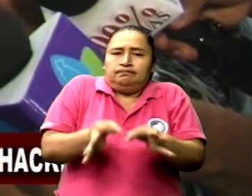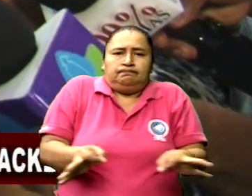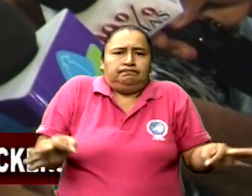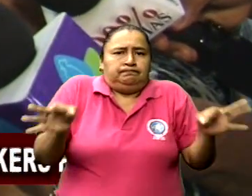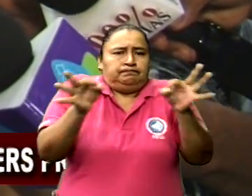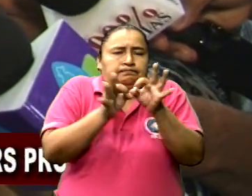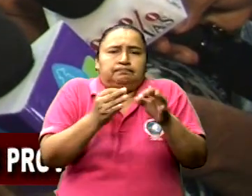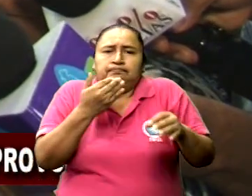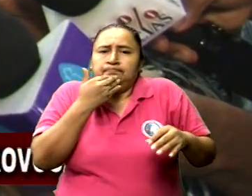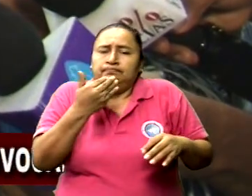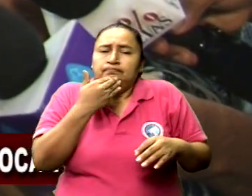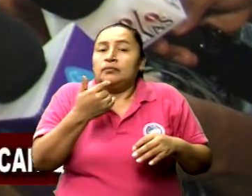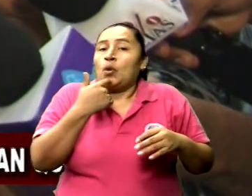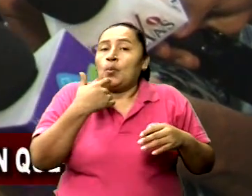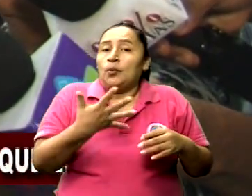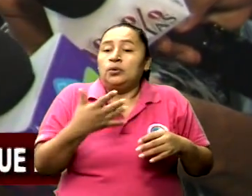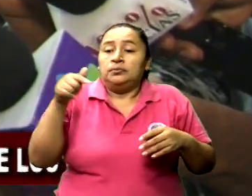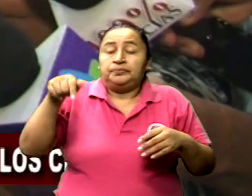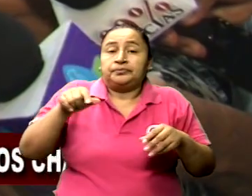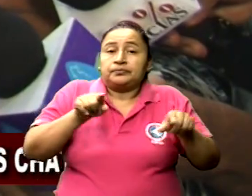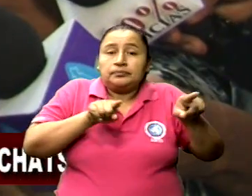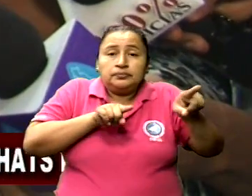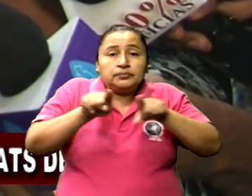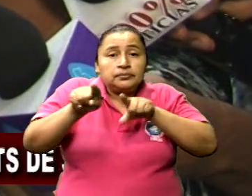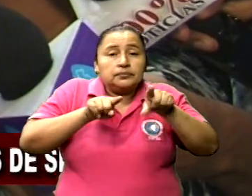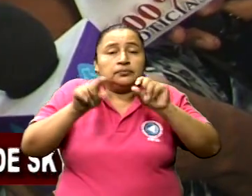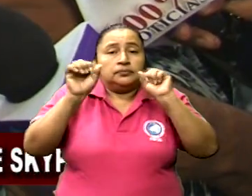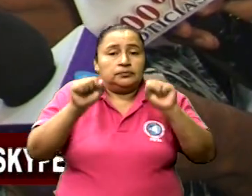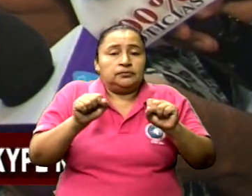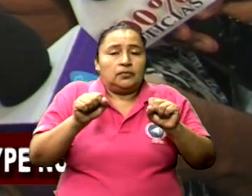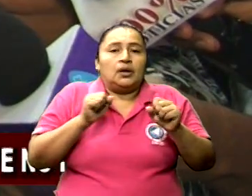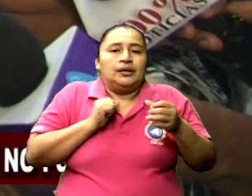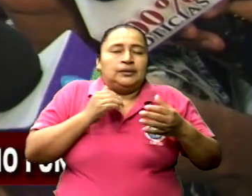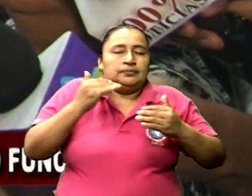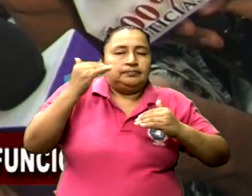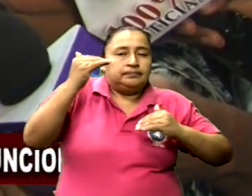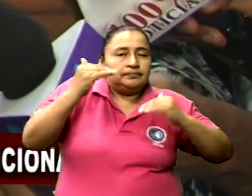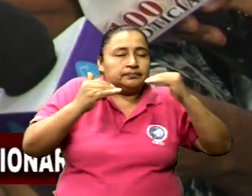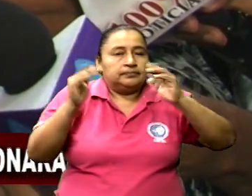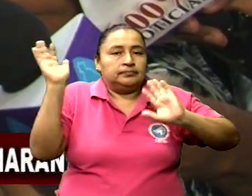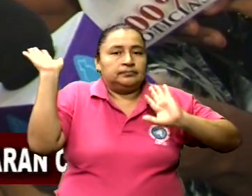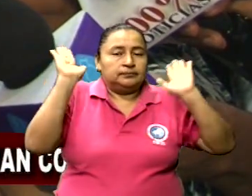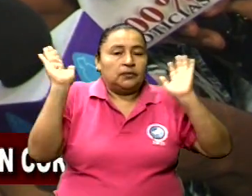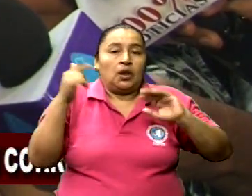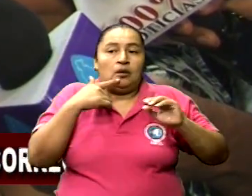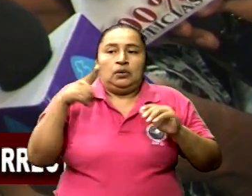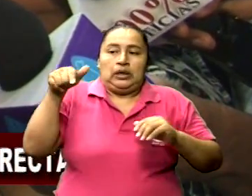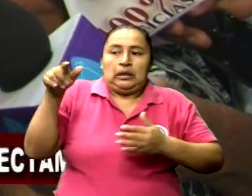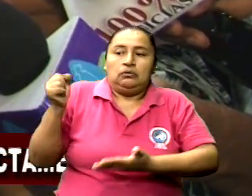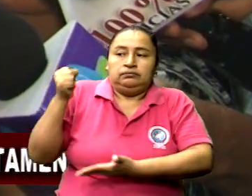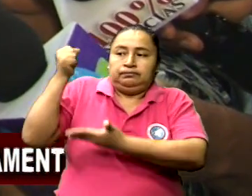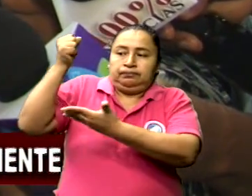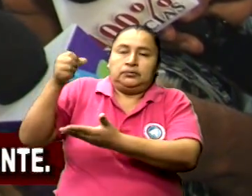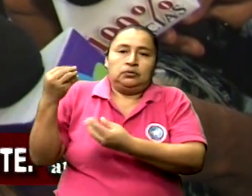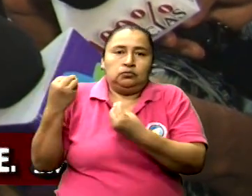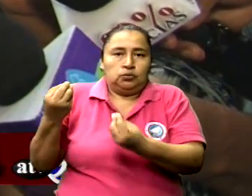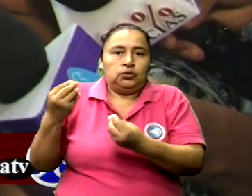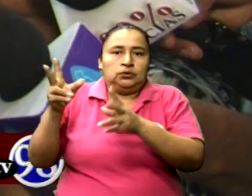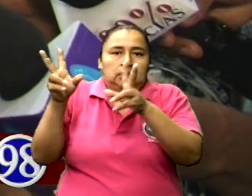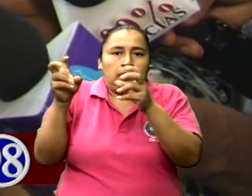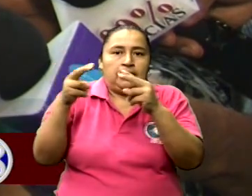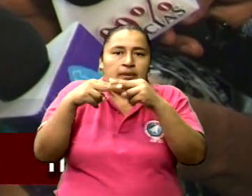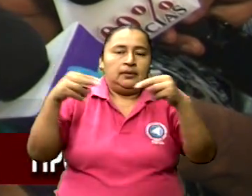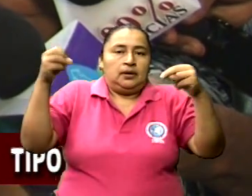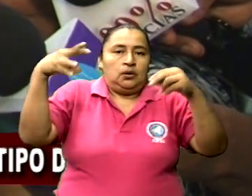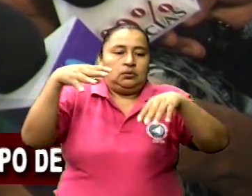positivo porque les da competitividad y les da equilibrio de mercado con semejantes inversiones que han hecho en el tema de